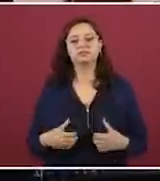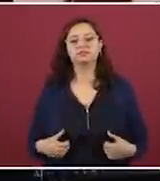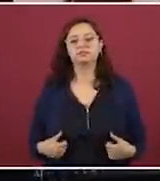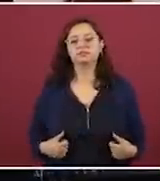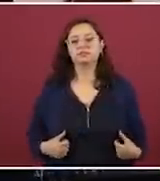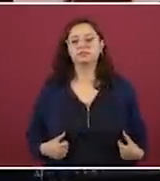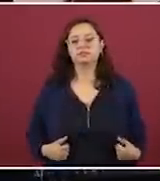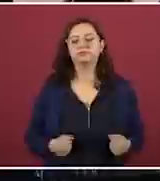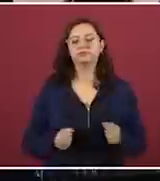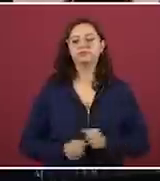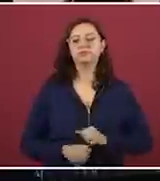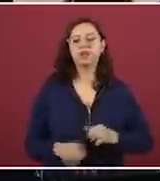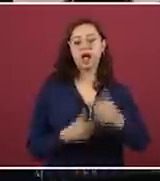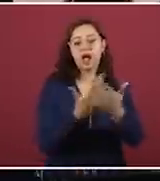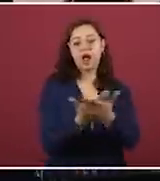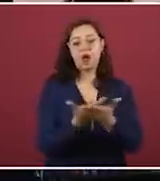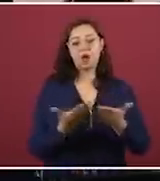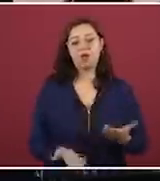de la gasolina.